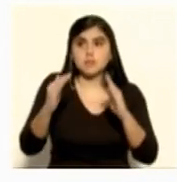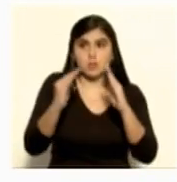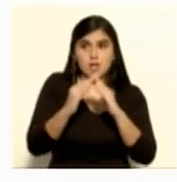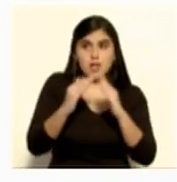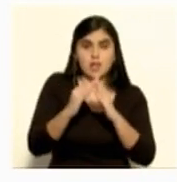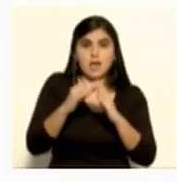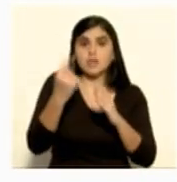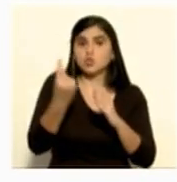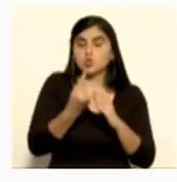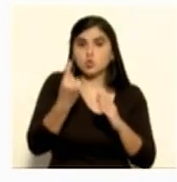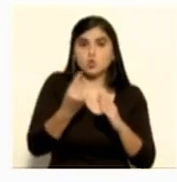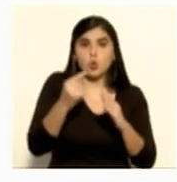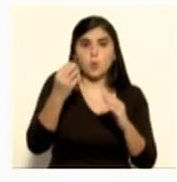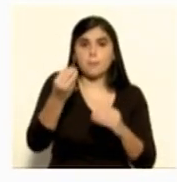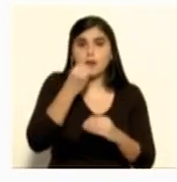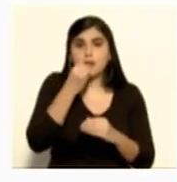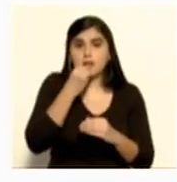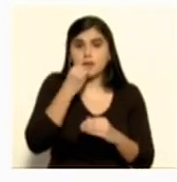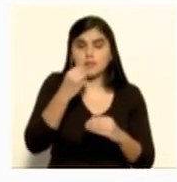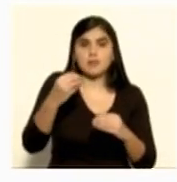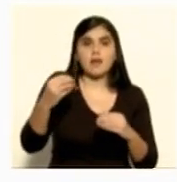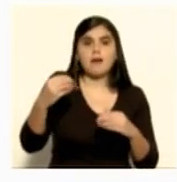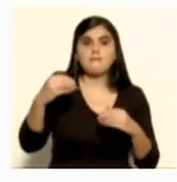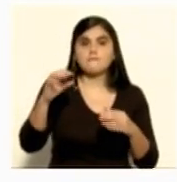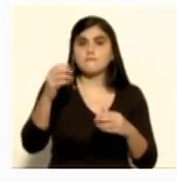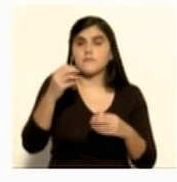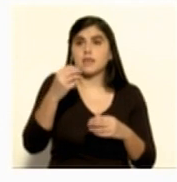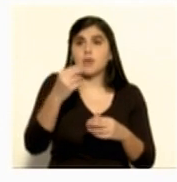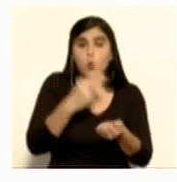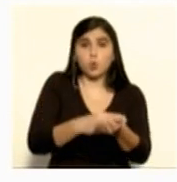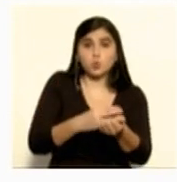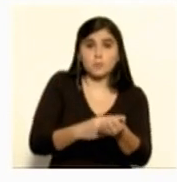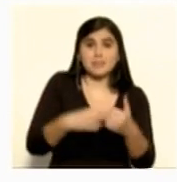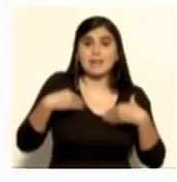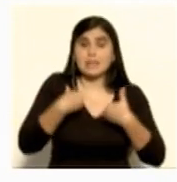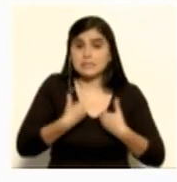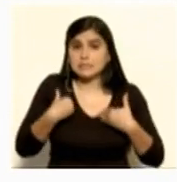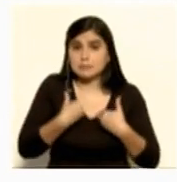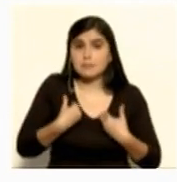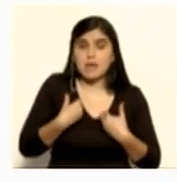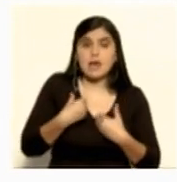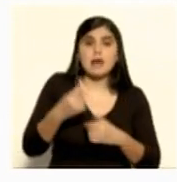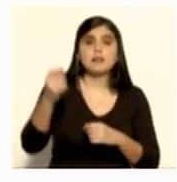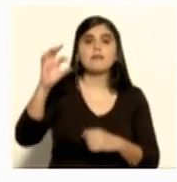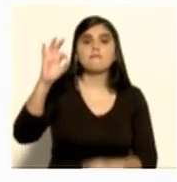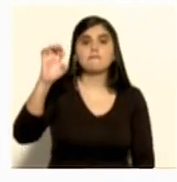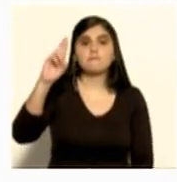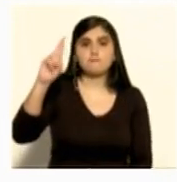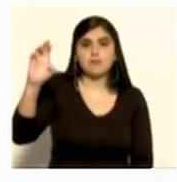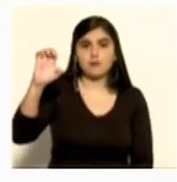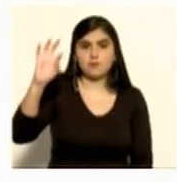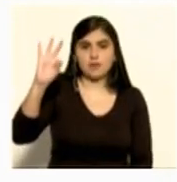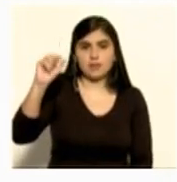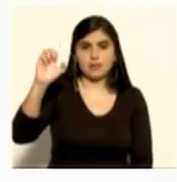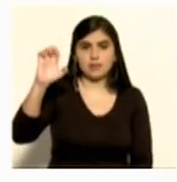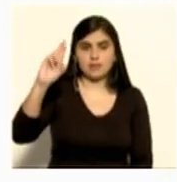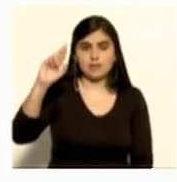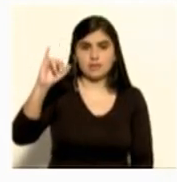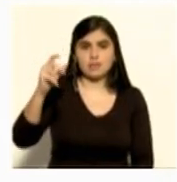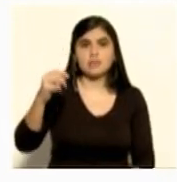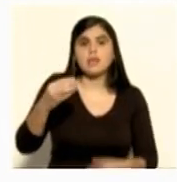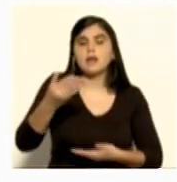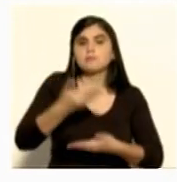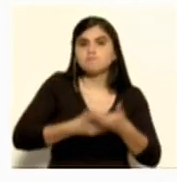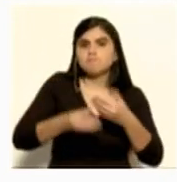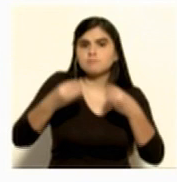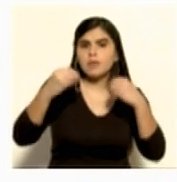alimentación, farmacia, veterinaria, ferretería y cerrajería, el suministro agropecuario, veterinario y de higiene,